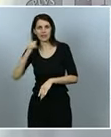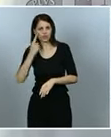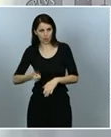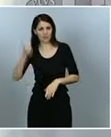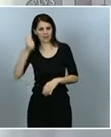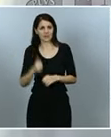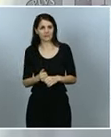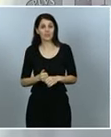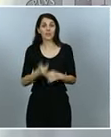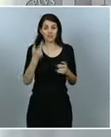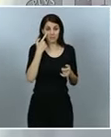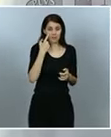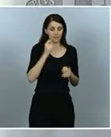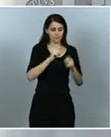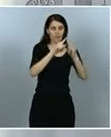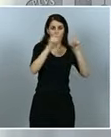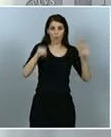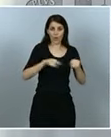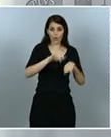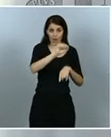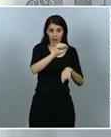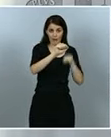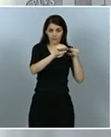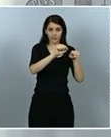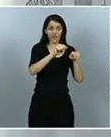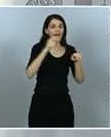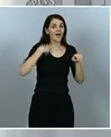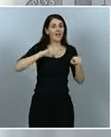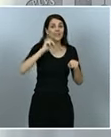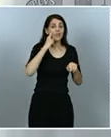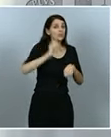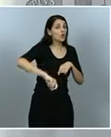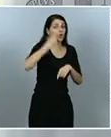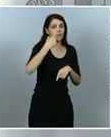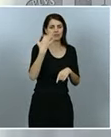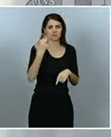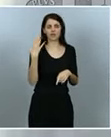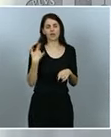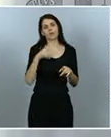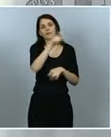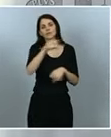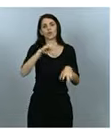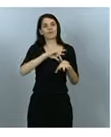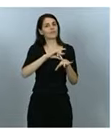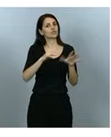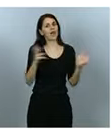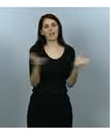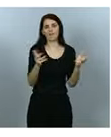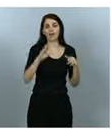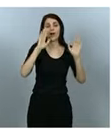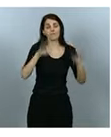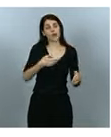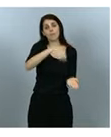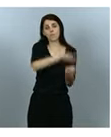diagnosticamos básicamente los cuadros graves o muy graves que acaban falleciendo. Los que están en